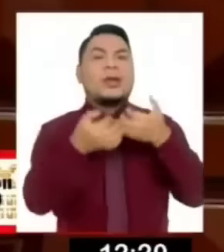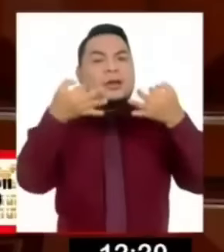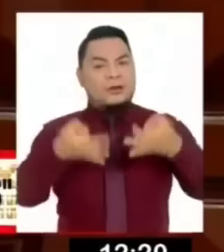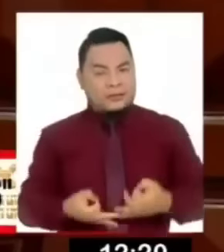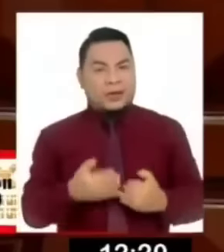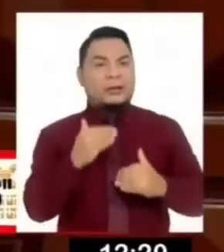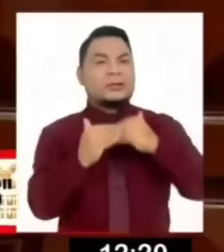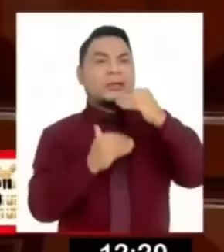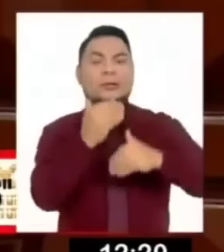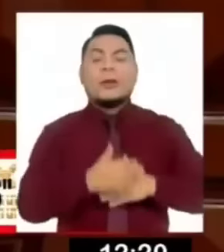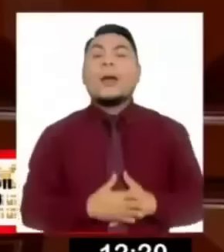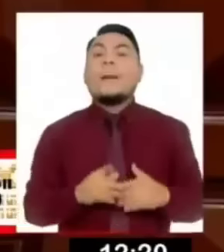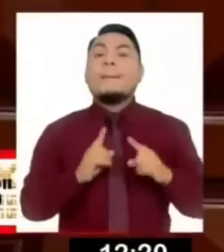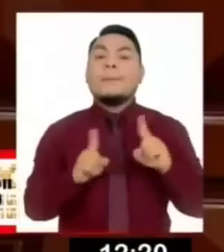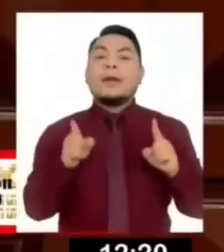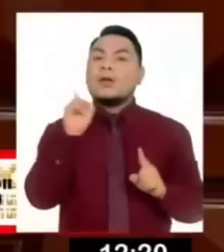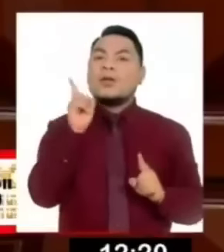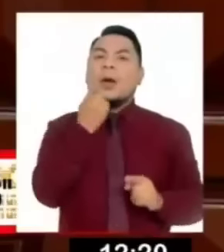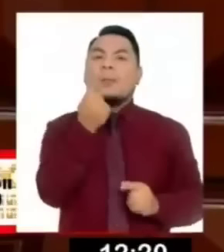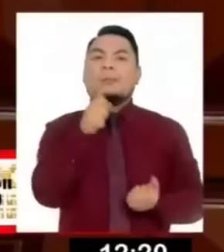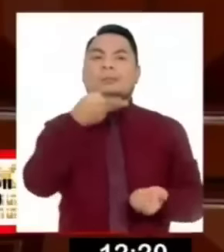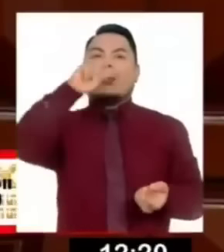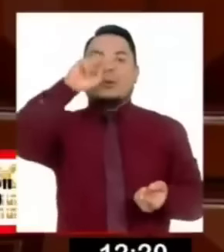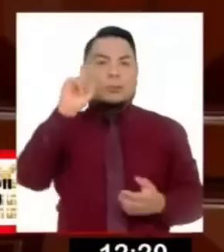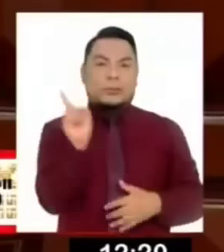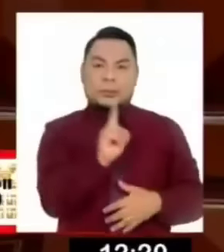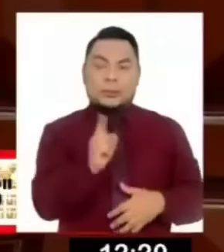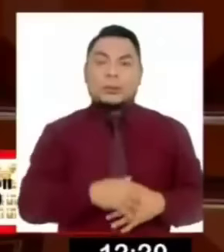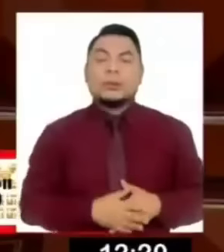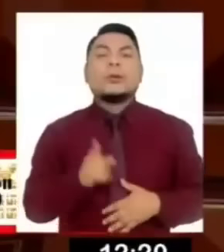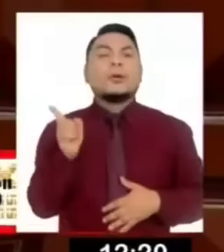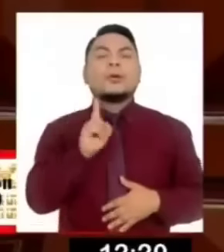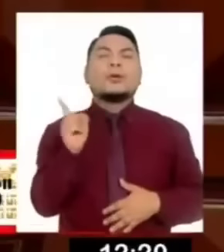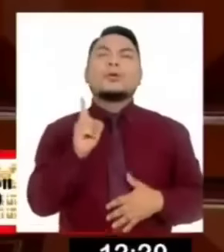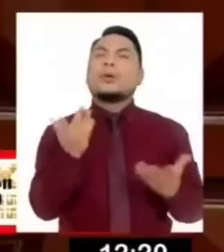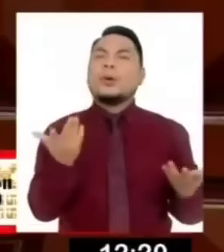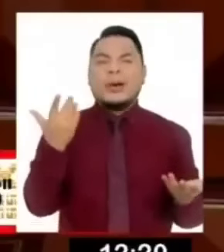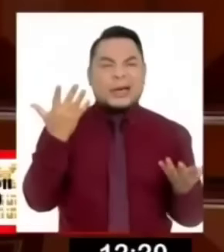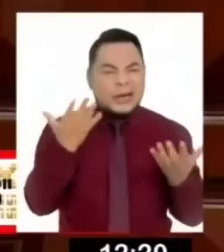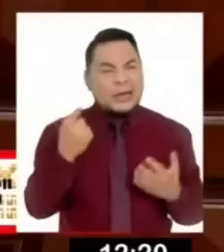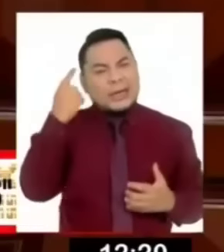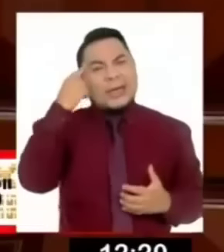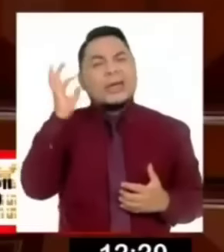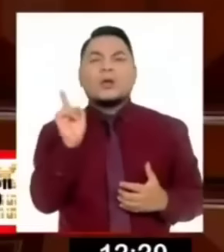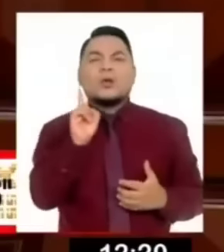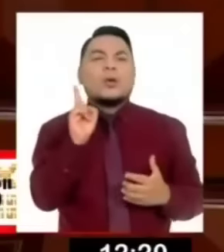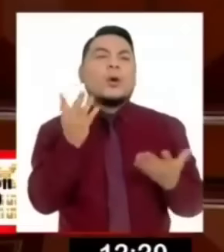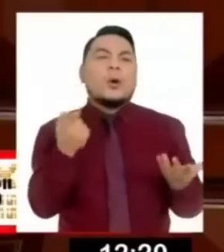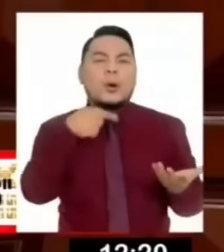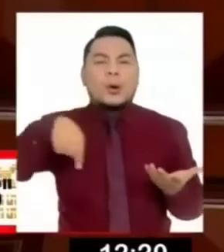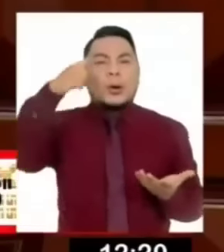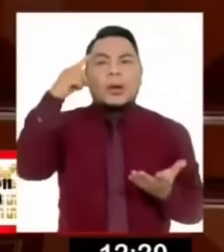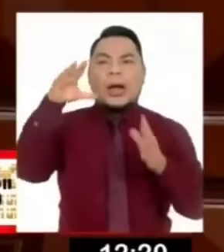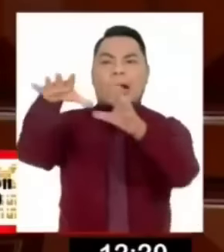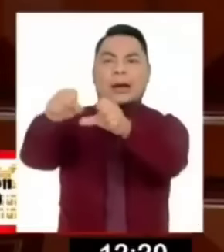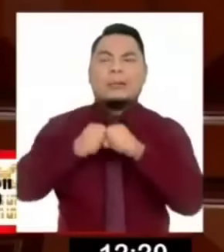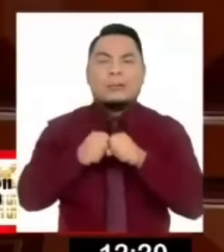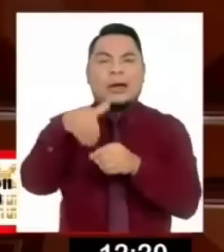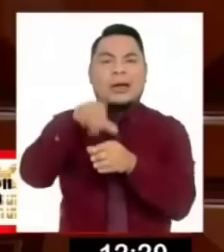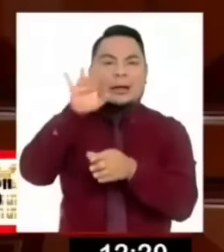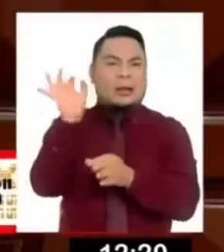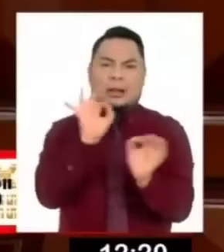eficacia, pero sin usura. No pretendemos ni remotamente estatizar ninguna